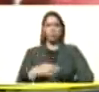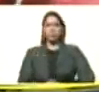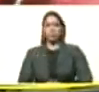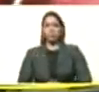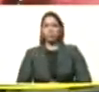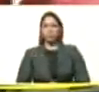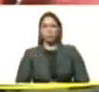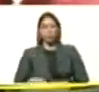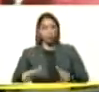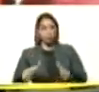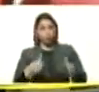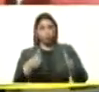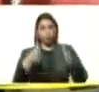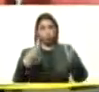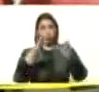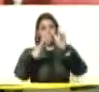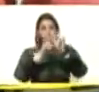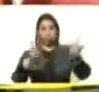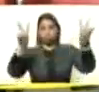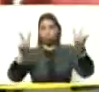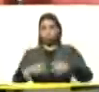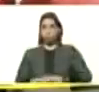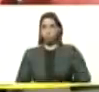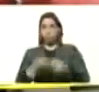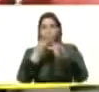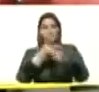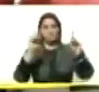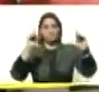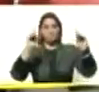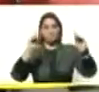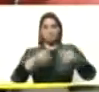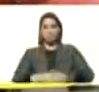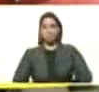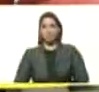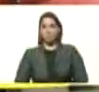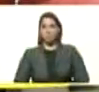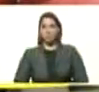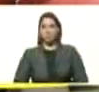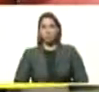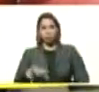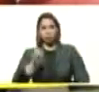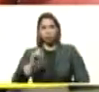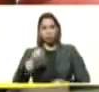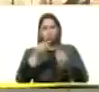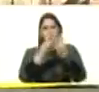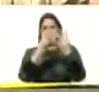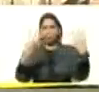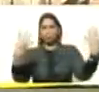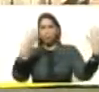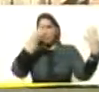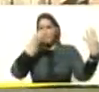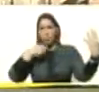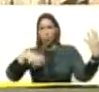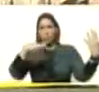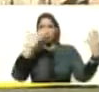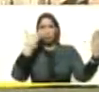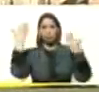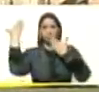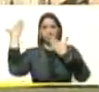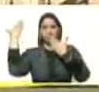por el camino pacífico, democrático. Y ahí está el balcón del pueblo,